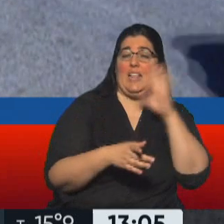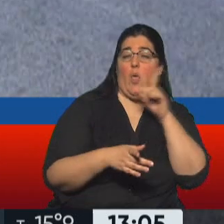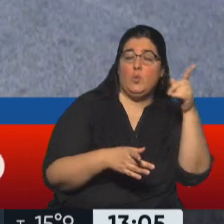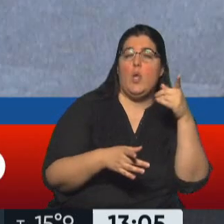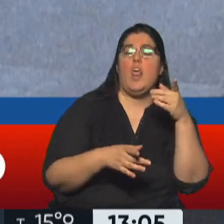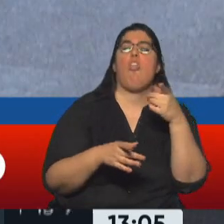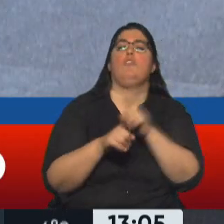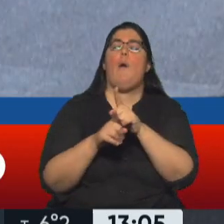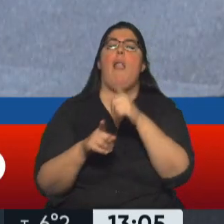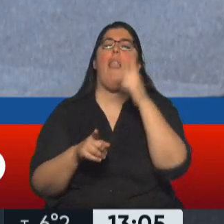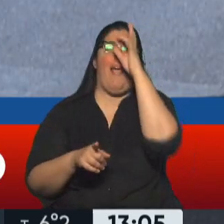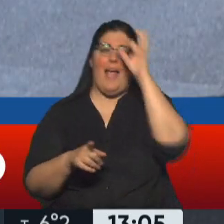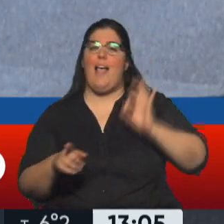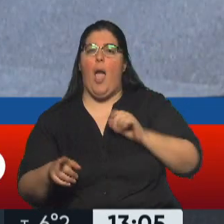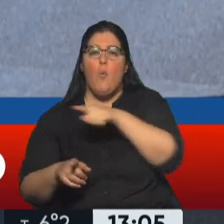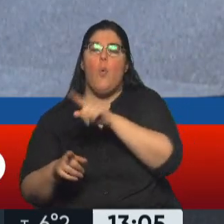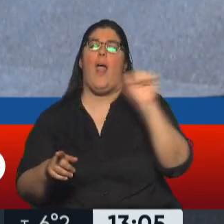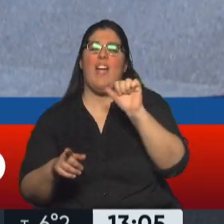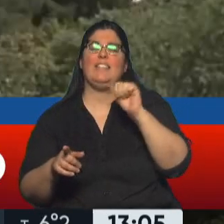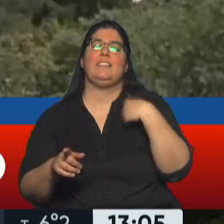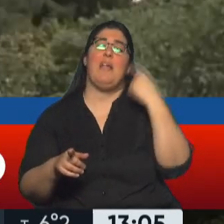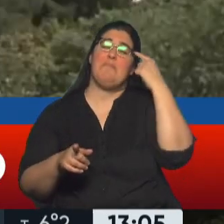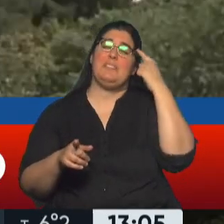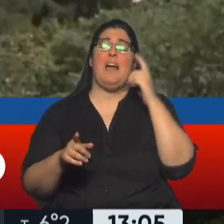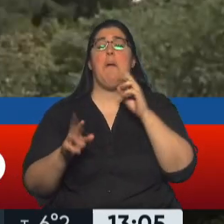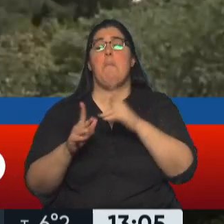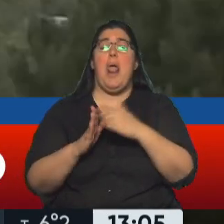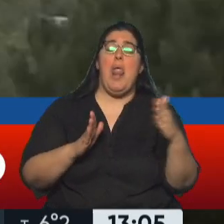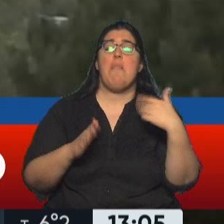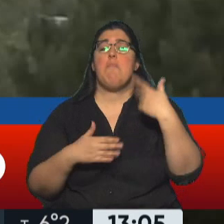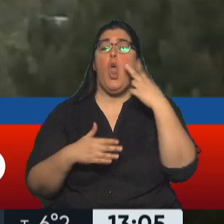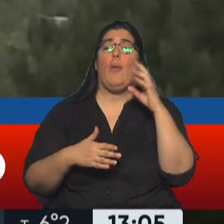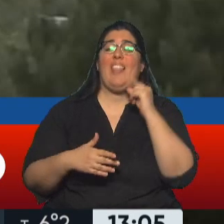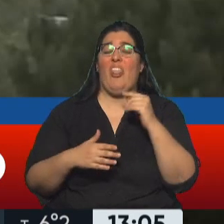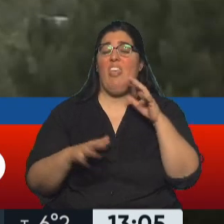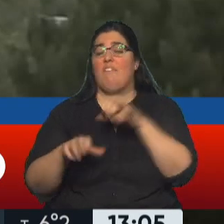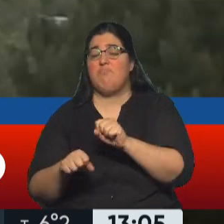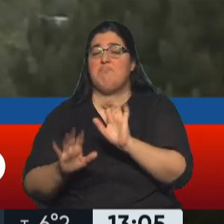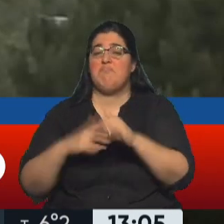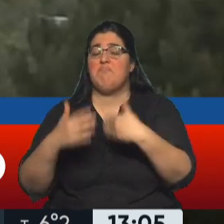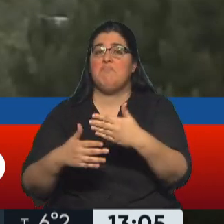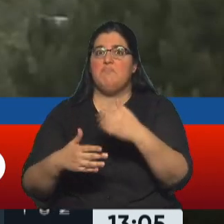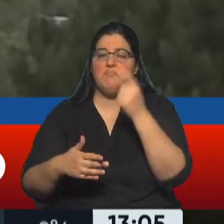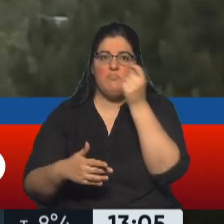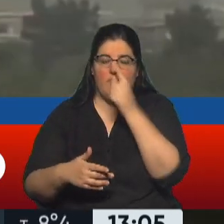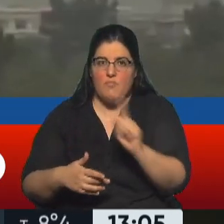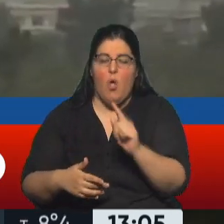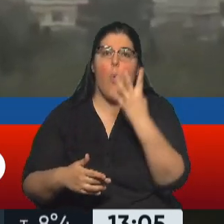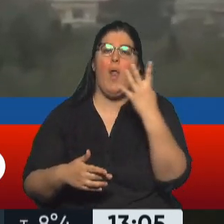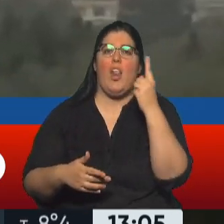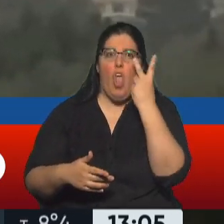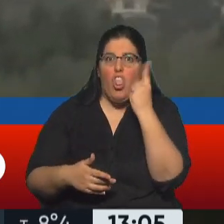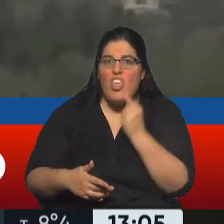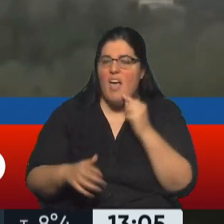de Afganistán, podría ocurrir en 90 días. Sin embargo, se produjo en poco más de 48 horas y